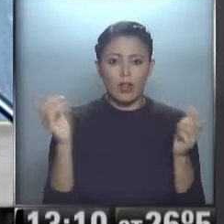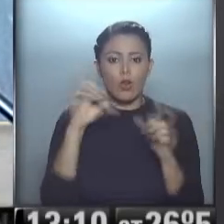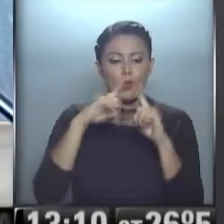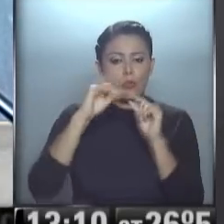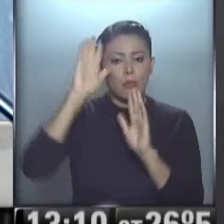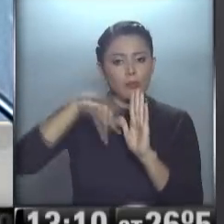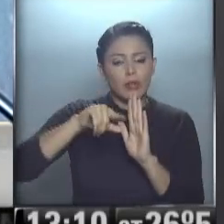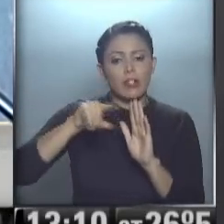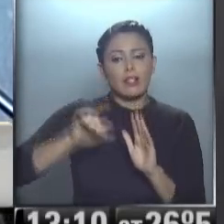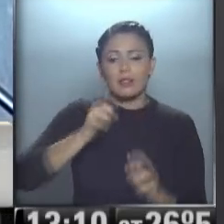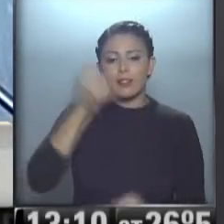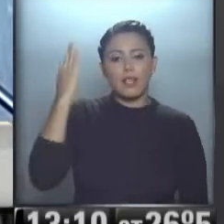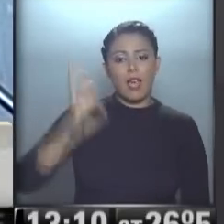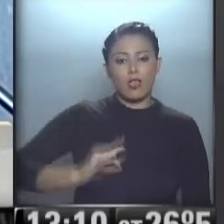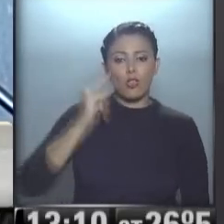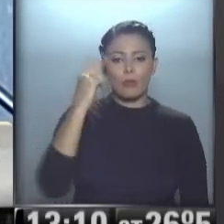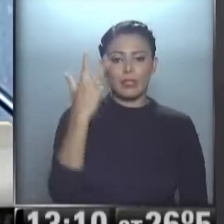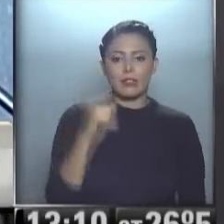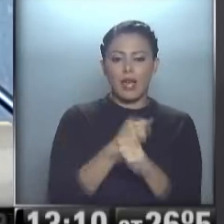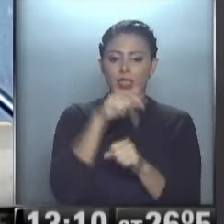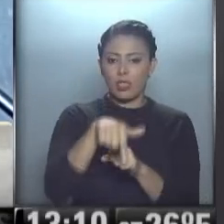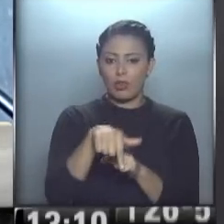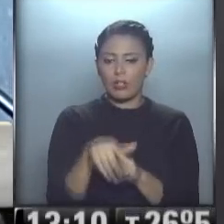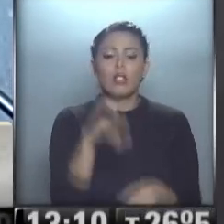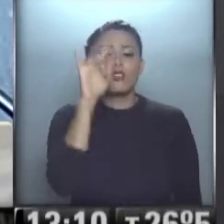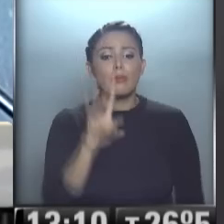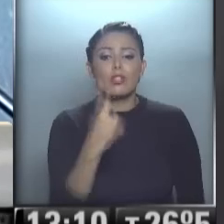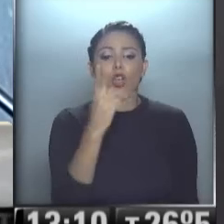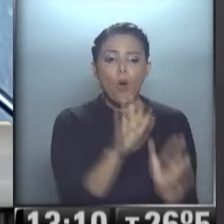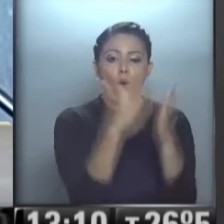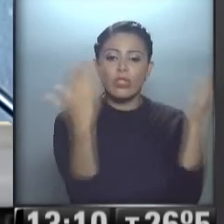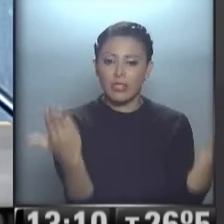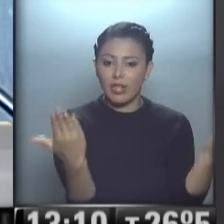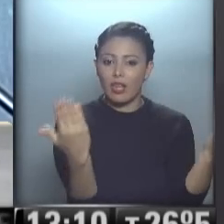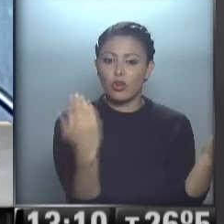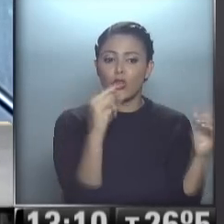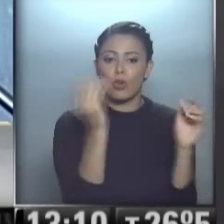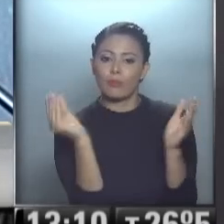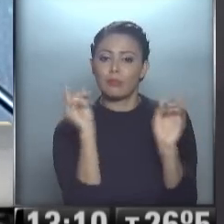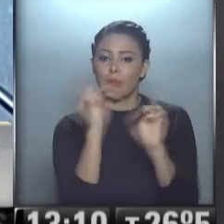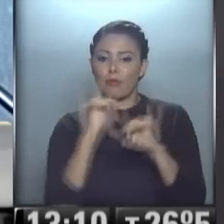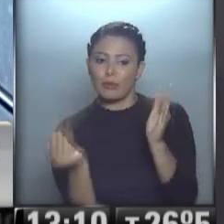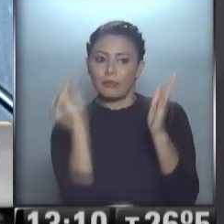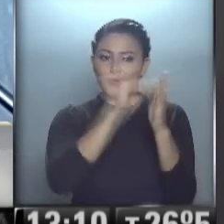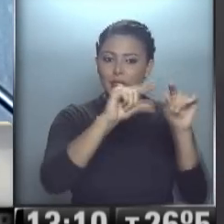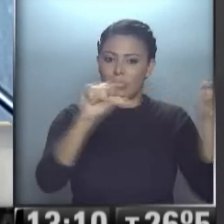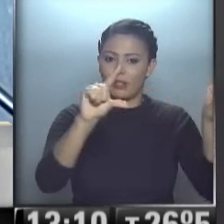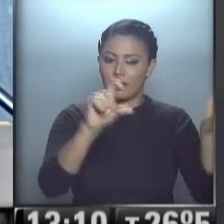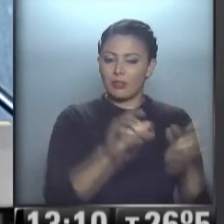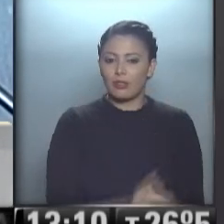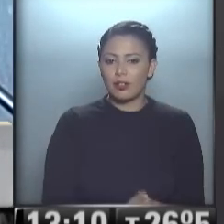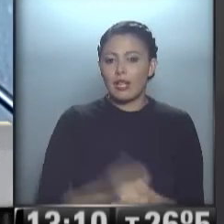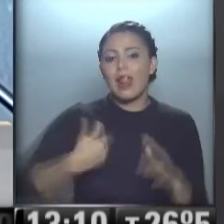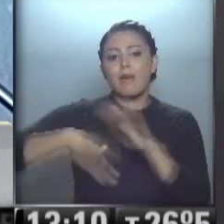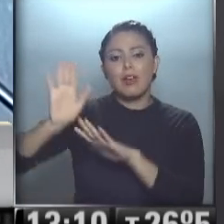desde el año 2003 y solamente fue destacada por un diario como titular y En definitiva fue ocultado por